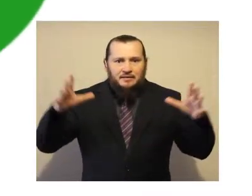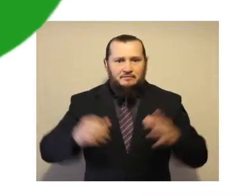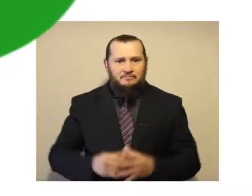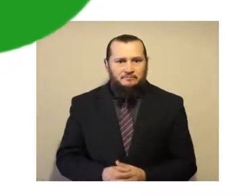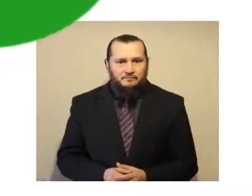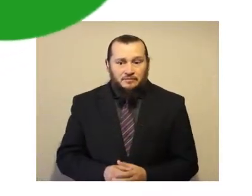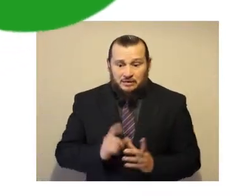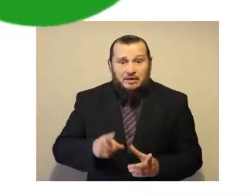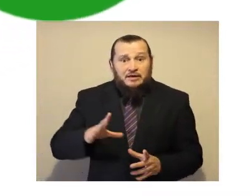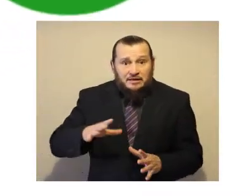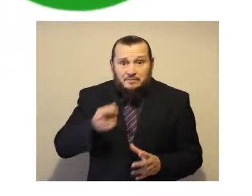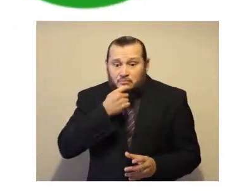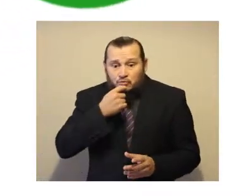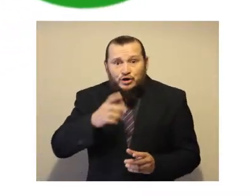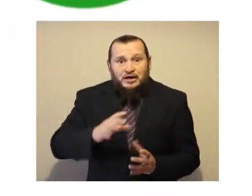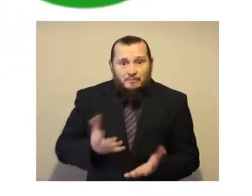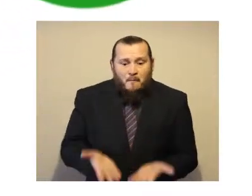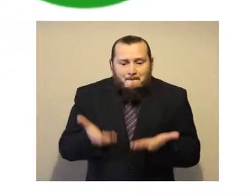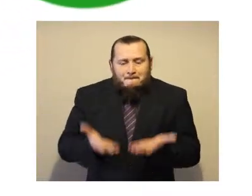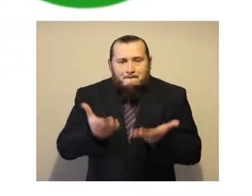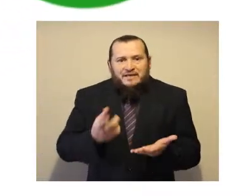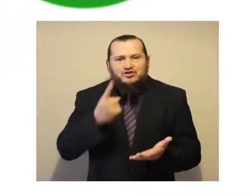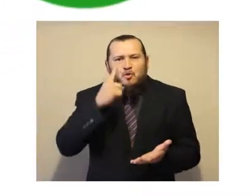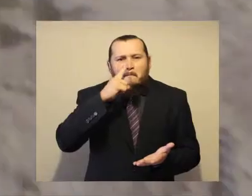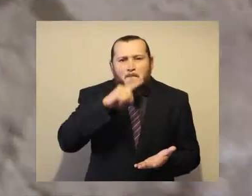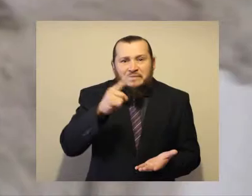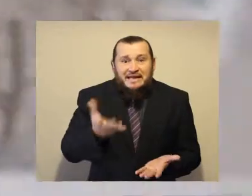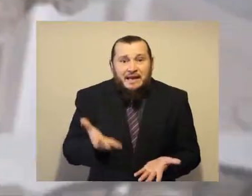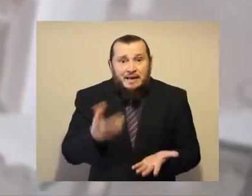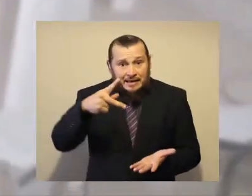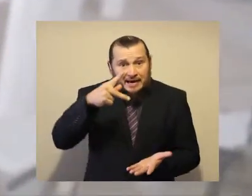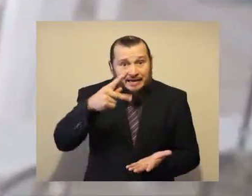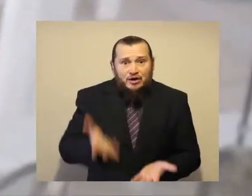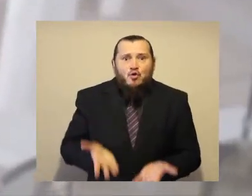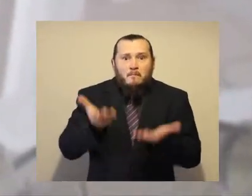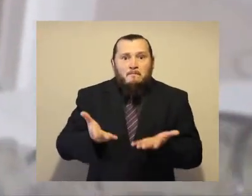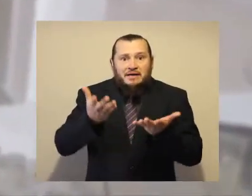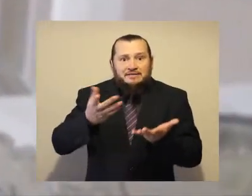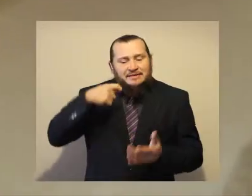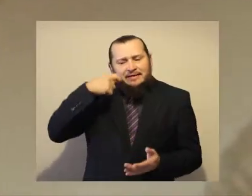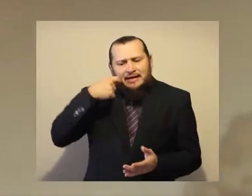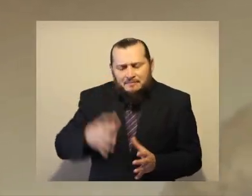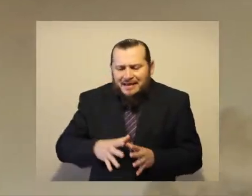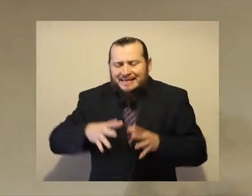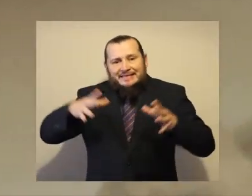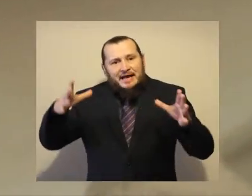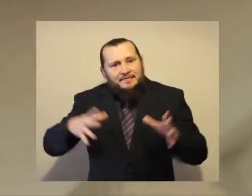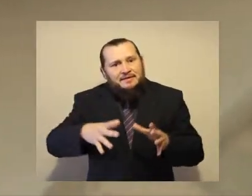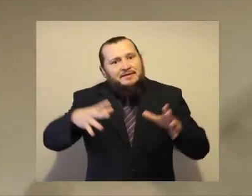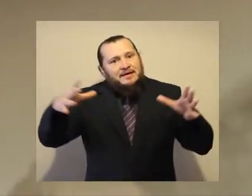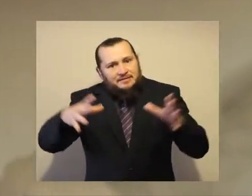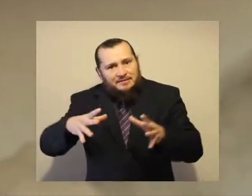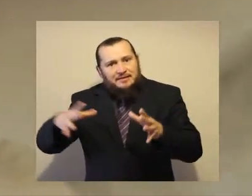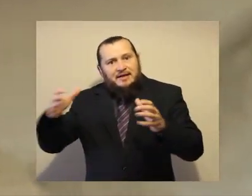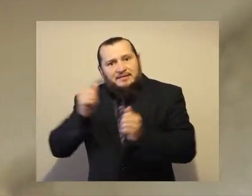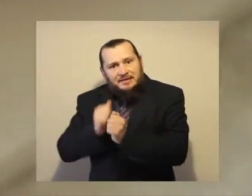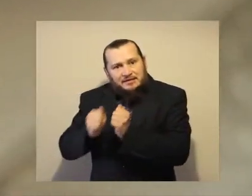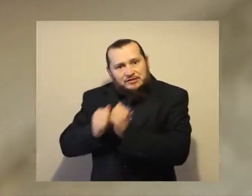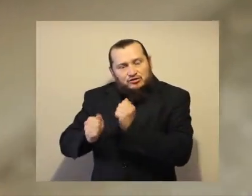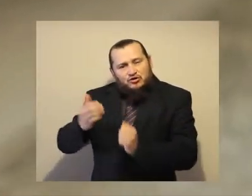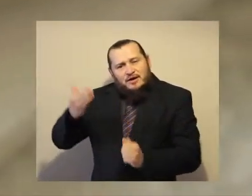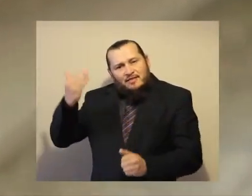gigantes, muchos de los cuales superaban los 1.000 kilogramos, dando lugar a una megafauna, animales gigantes